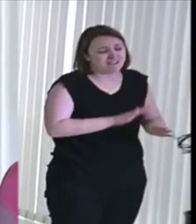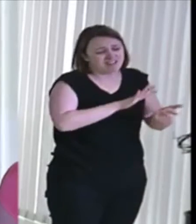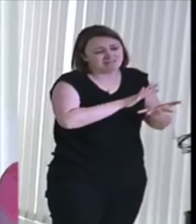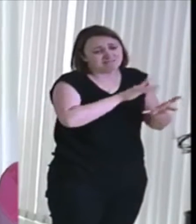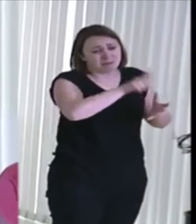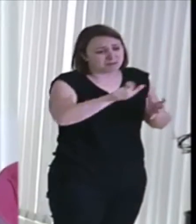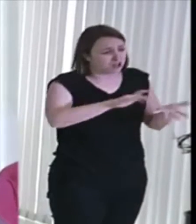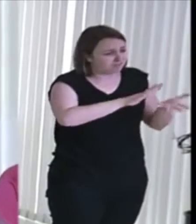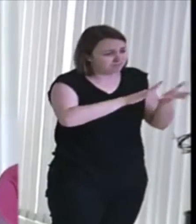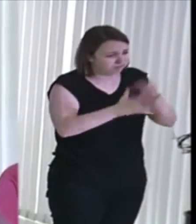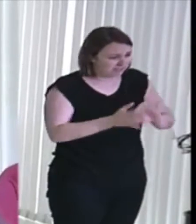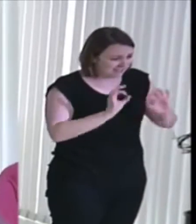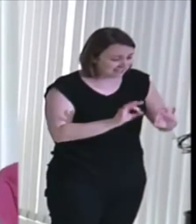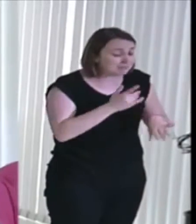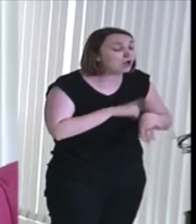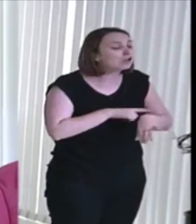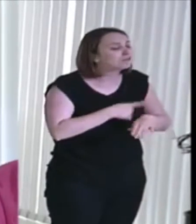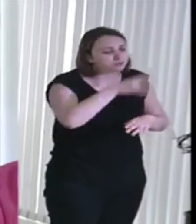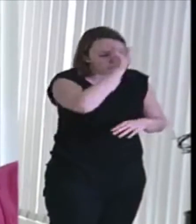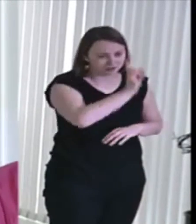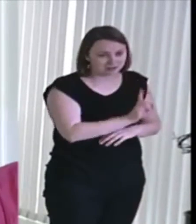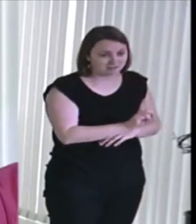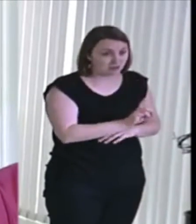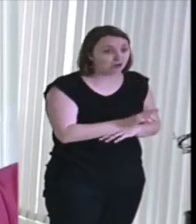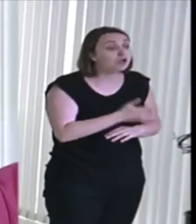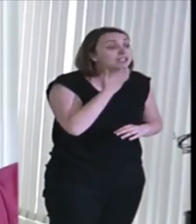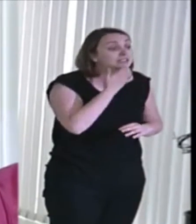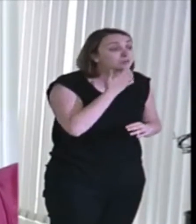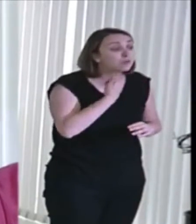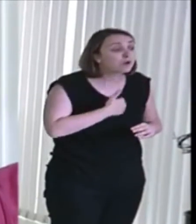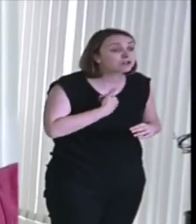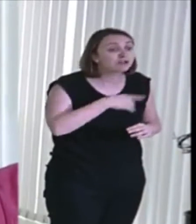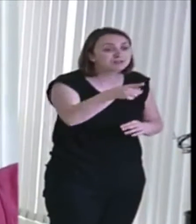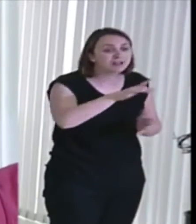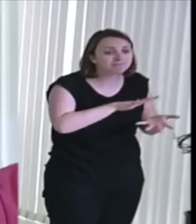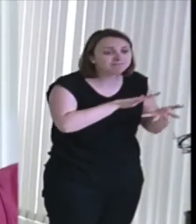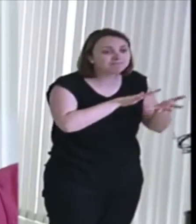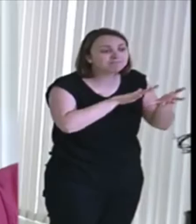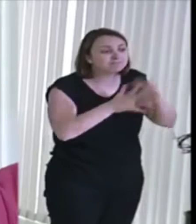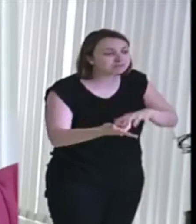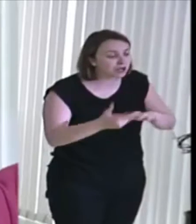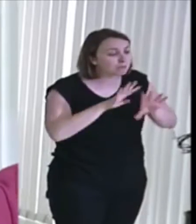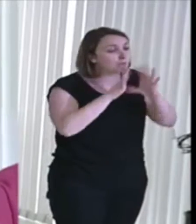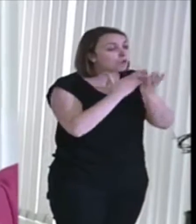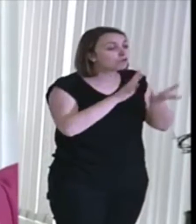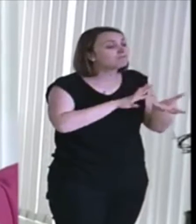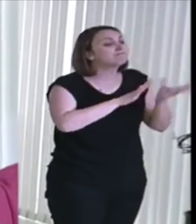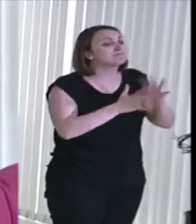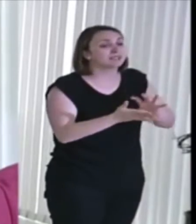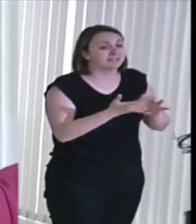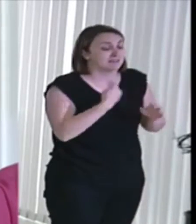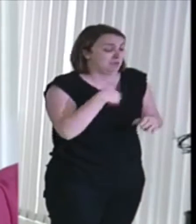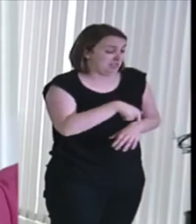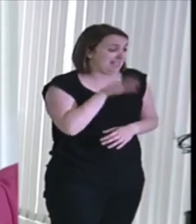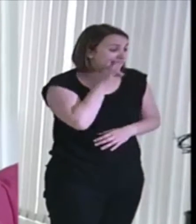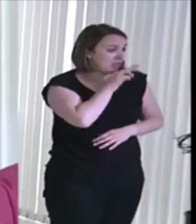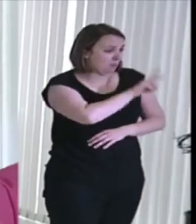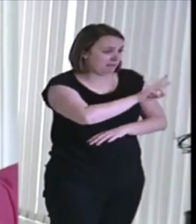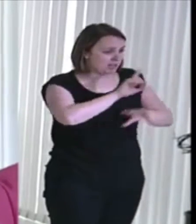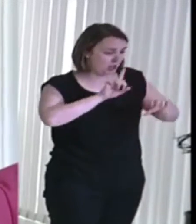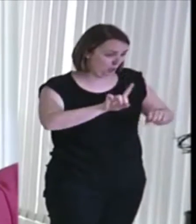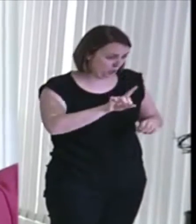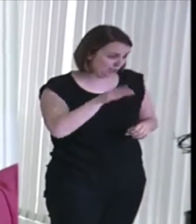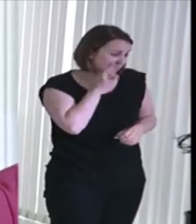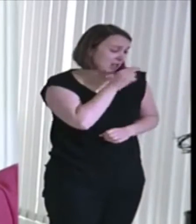cuánto tiempo, ¿no? Uh-huh. Y en qué lugar vas a estar tú luego, cuánta desventaja vas a contar. Pero el mundo ya es el siglo XXI, no es el siglo